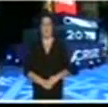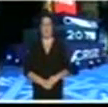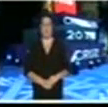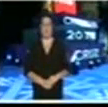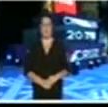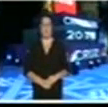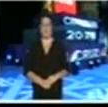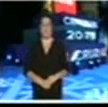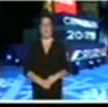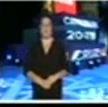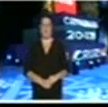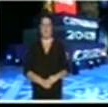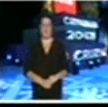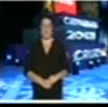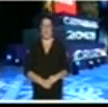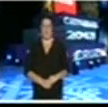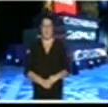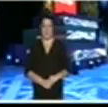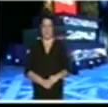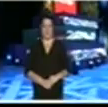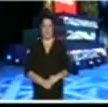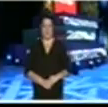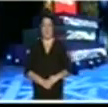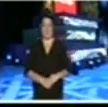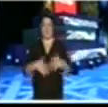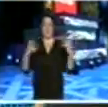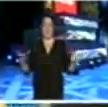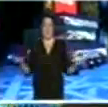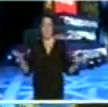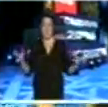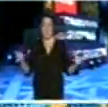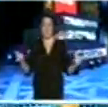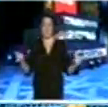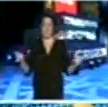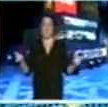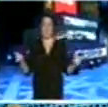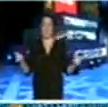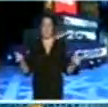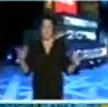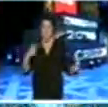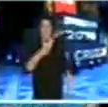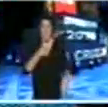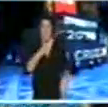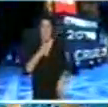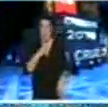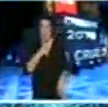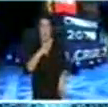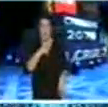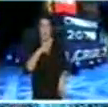ya lo que va a ser su despedida. Se van del escenario con un buen, bueno, muy buen sabor de boca. ¿Les gustó?